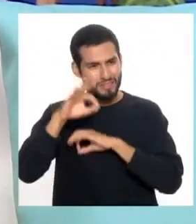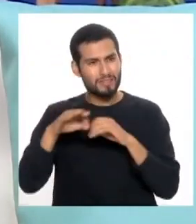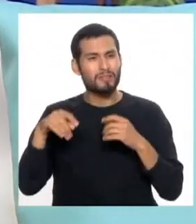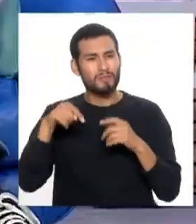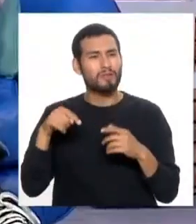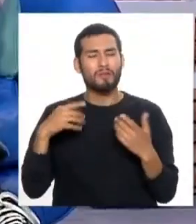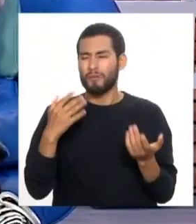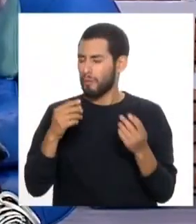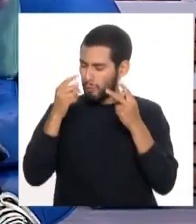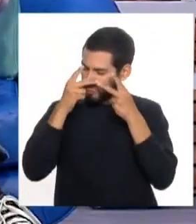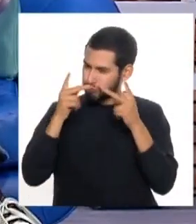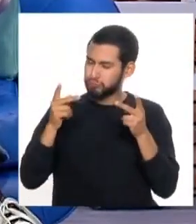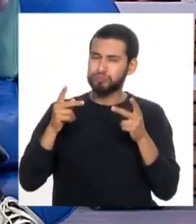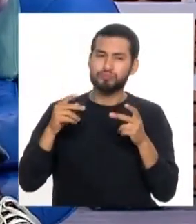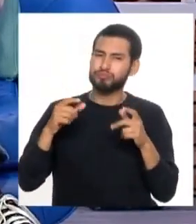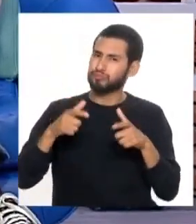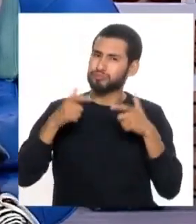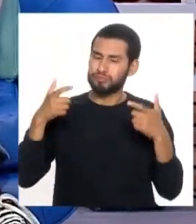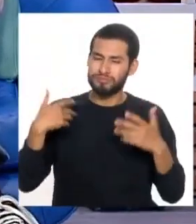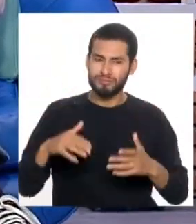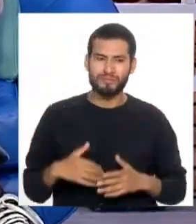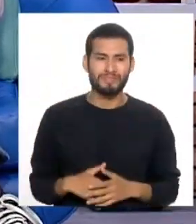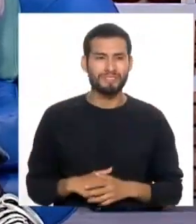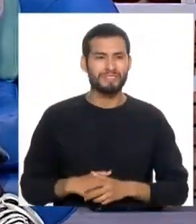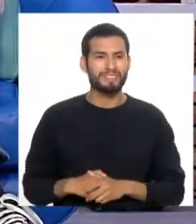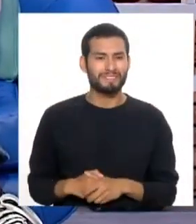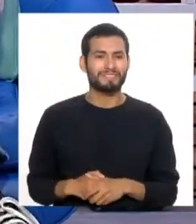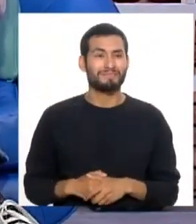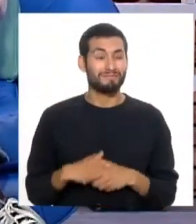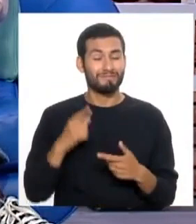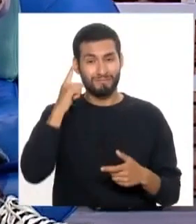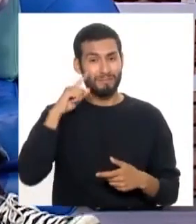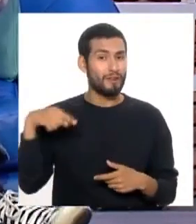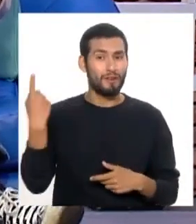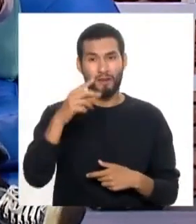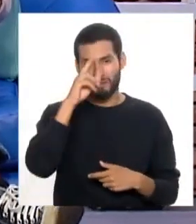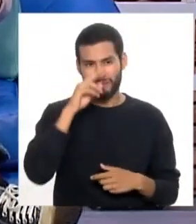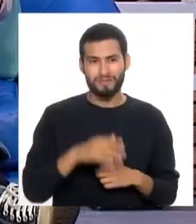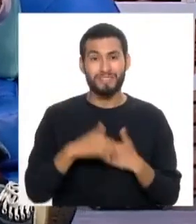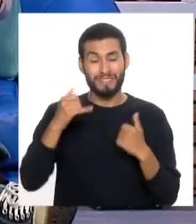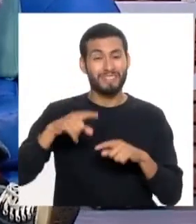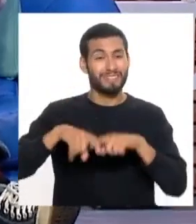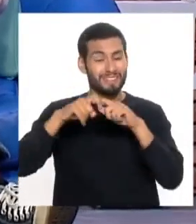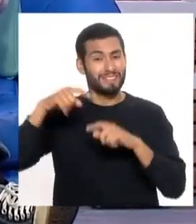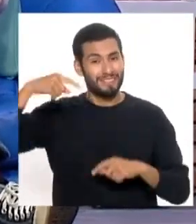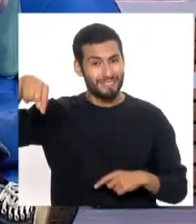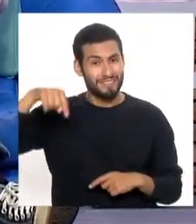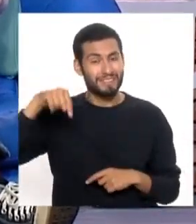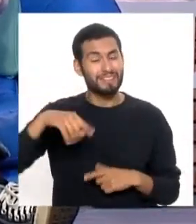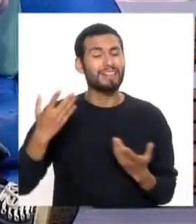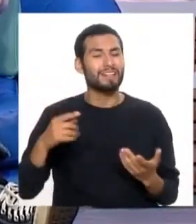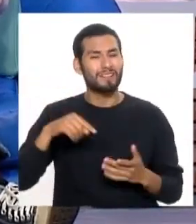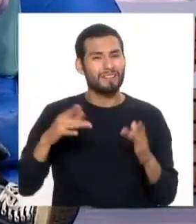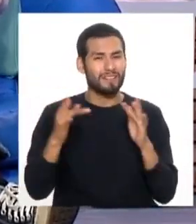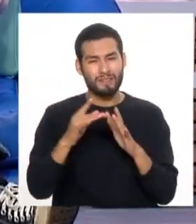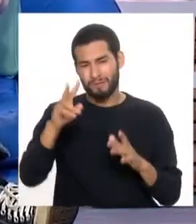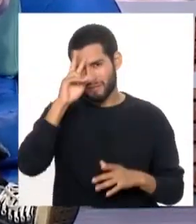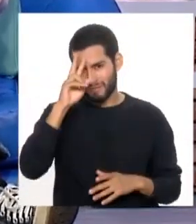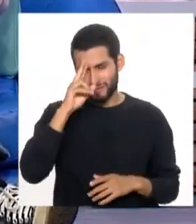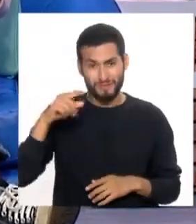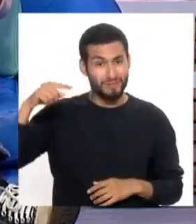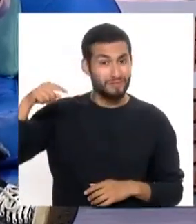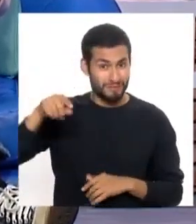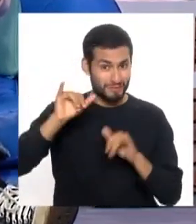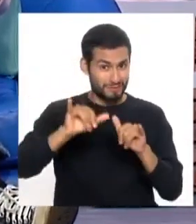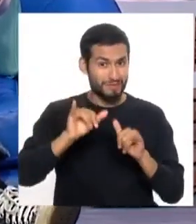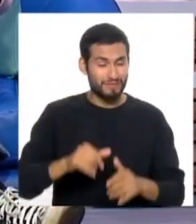proyección tremenda, con su premio también, ¿no? Que es un premio para todo el Perú. Nos vamos a la pausa, ya regresamos. Tú sabes que estás aquí en Conecta Perú.